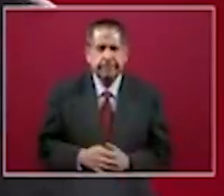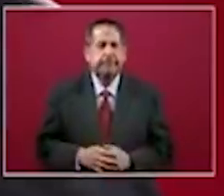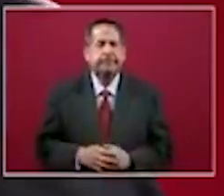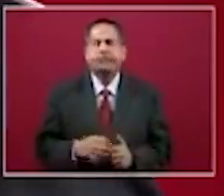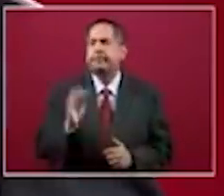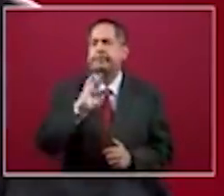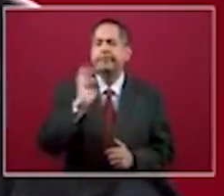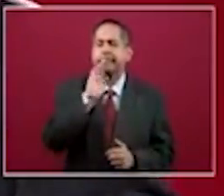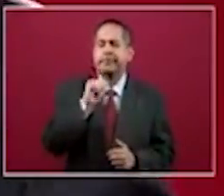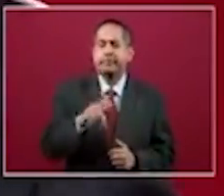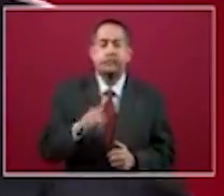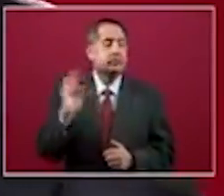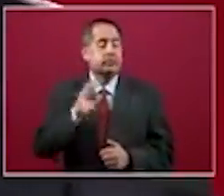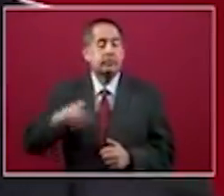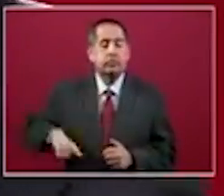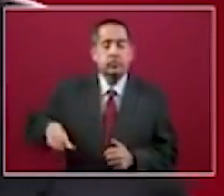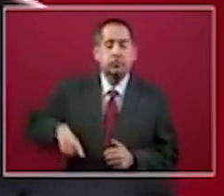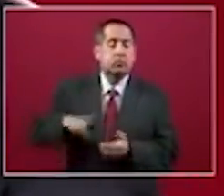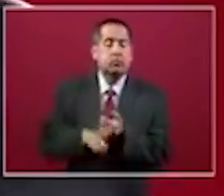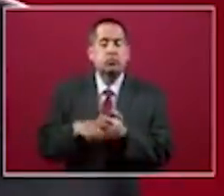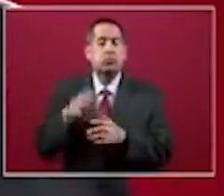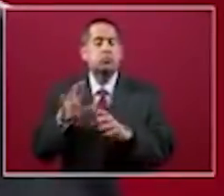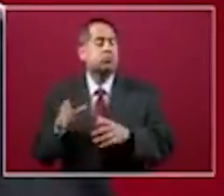si de parte del gobierno hubiese